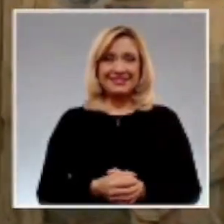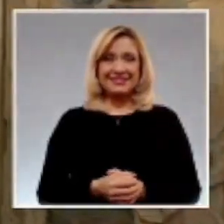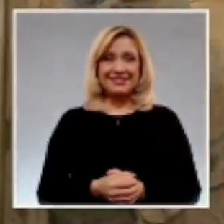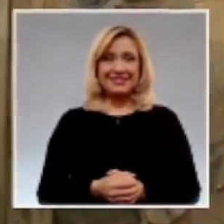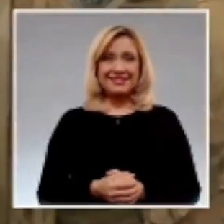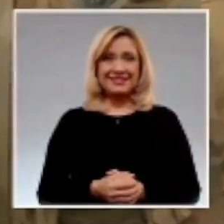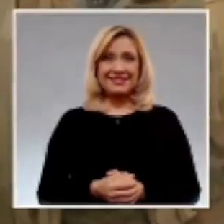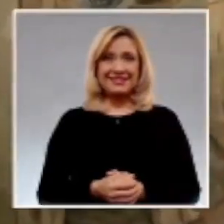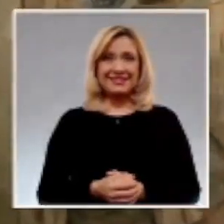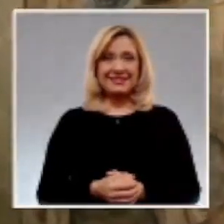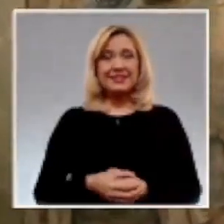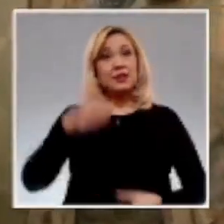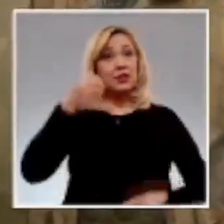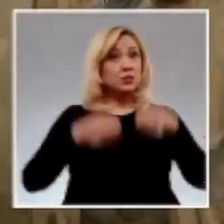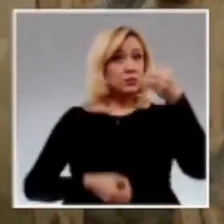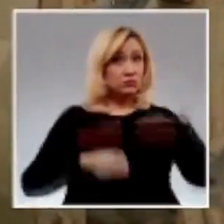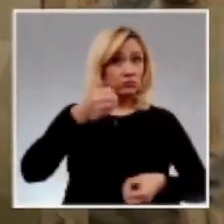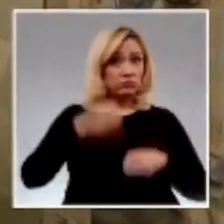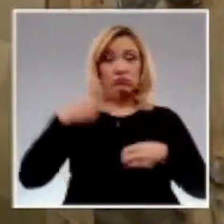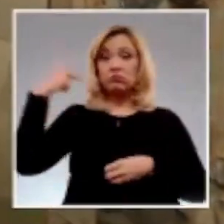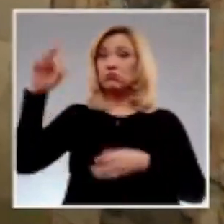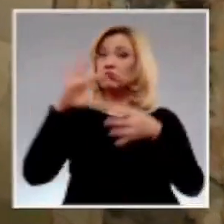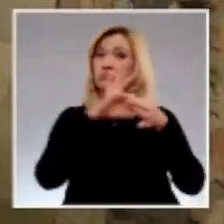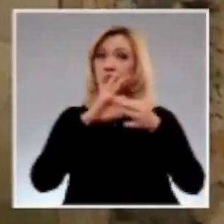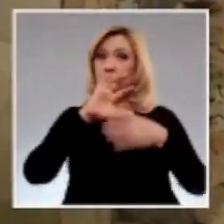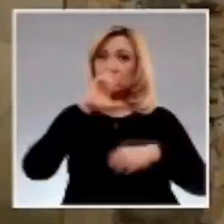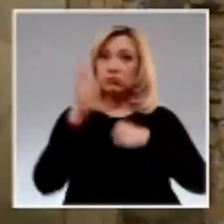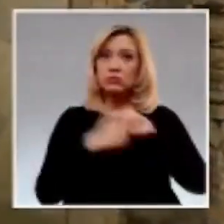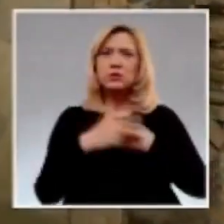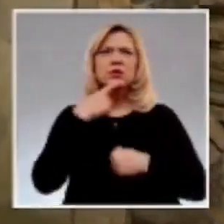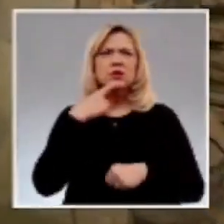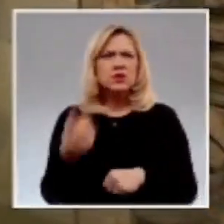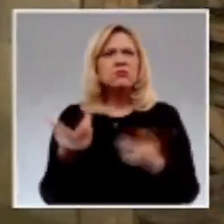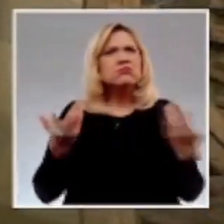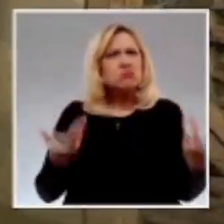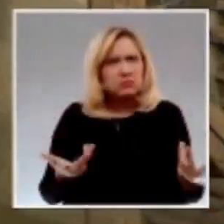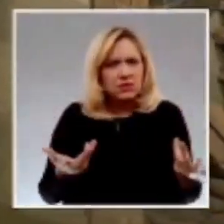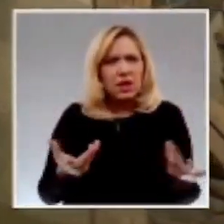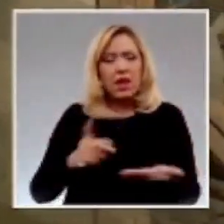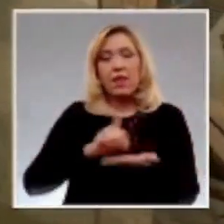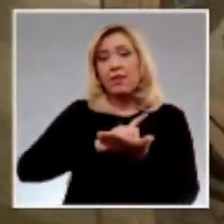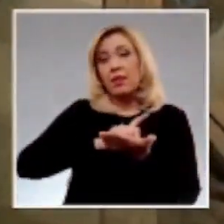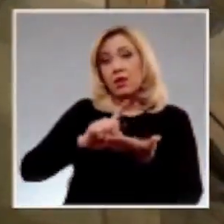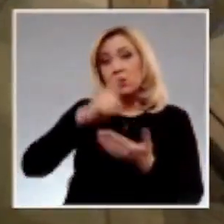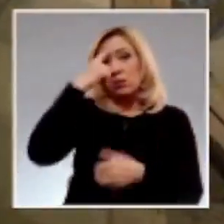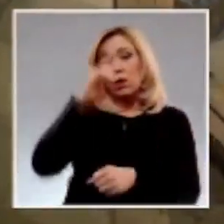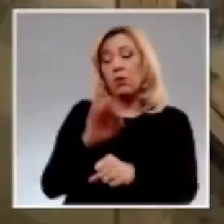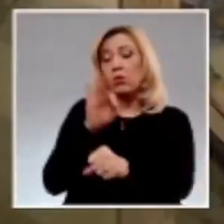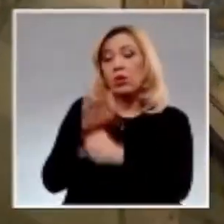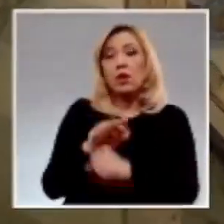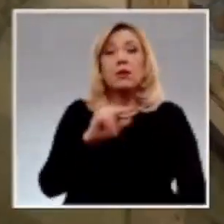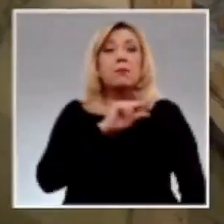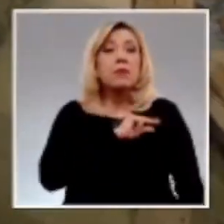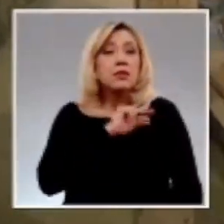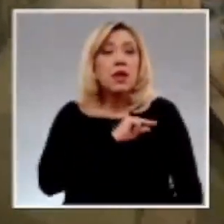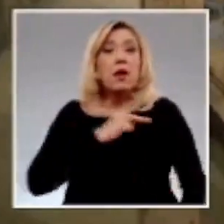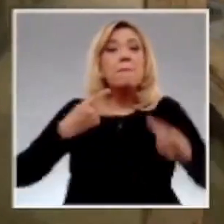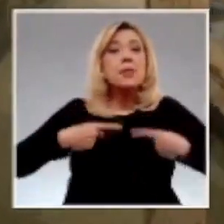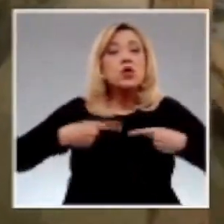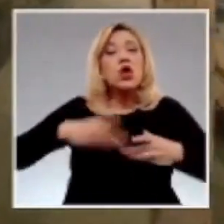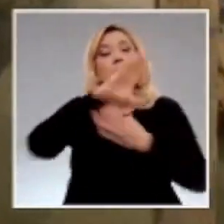El Tribunal de Justicia de la Unión Europea reafirmó que el derecho de la Unión concede una protección especial a las personas refugiadas.